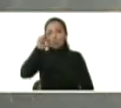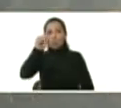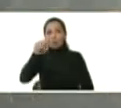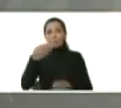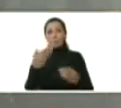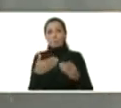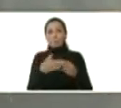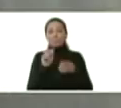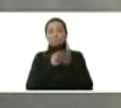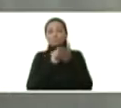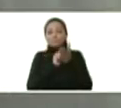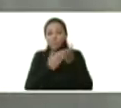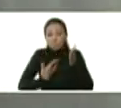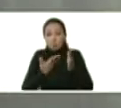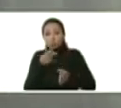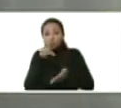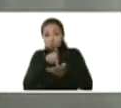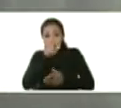Permiso.